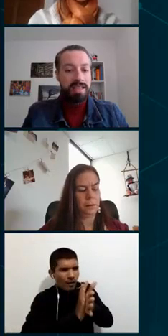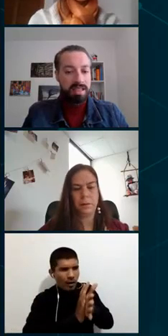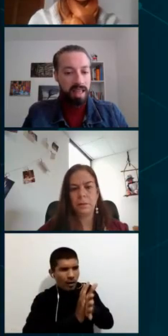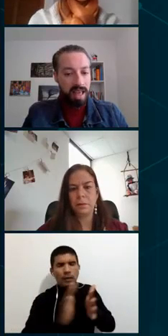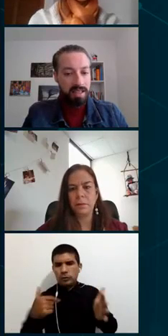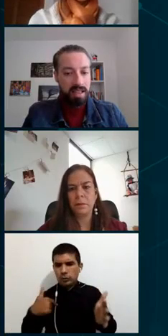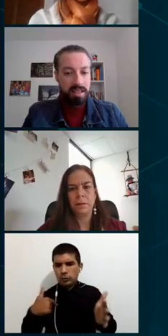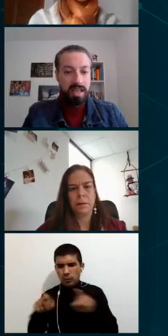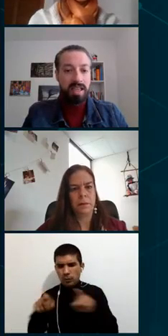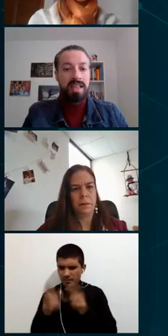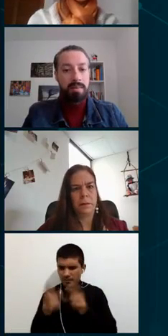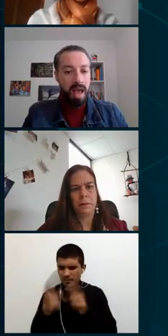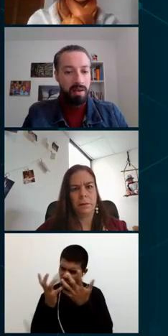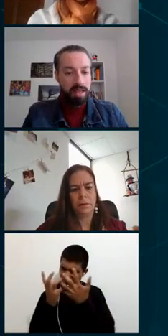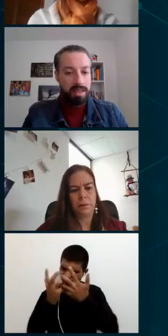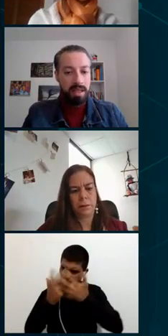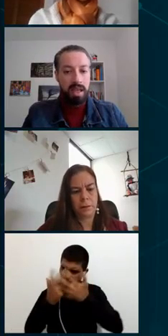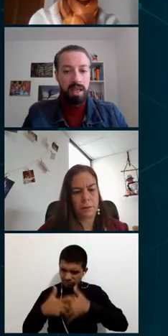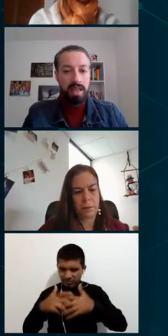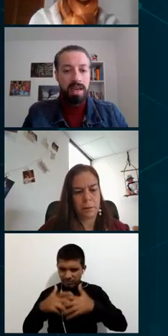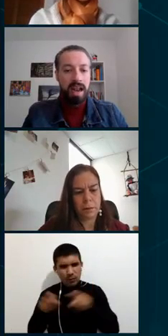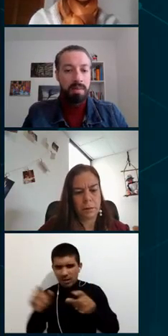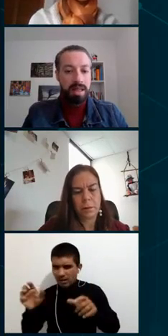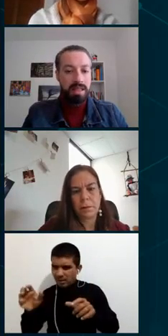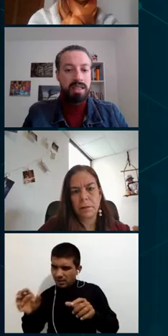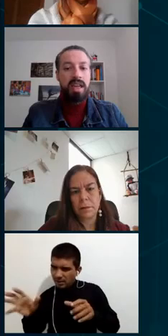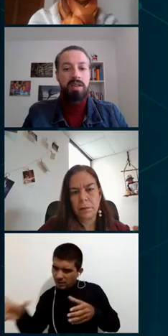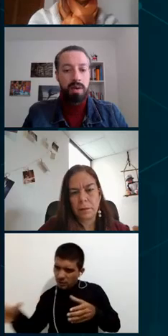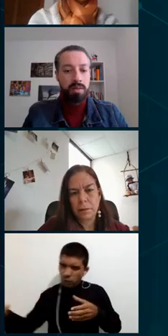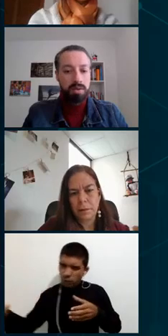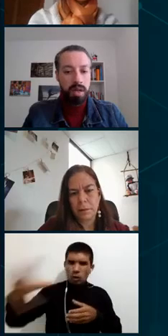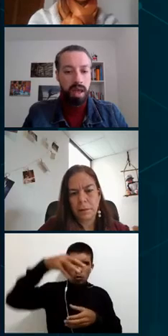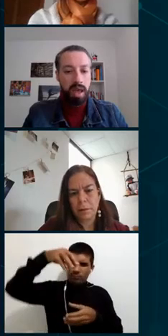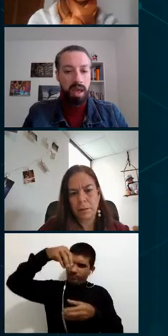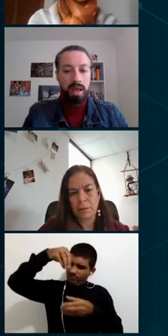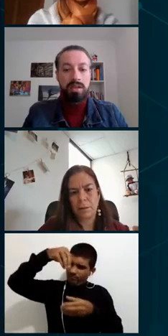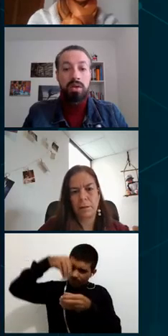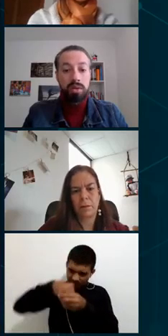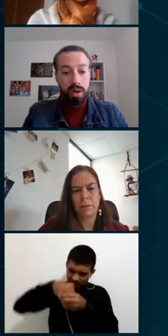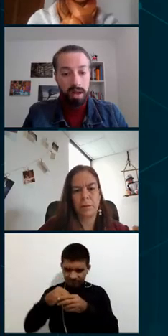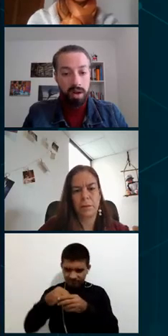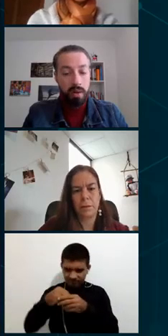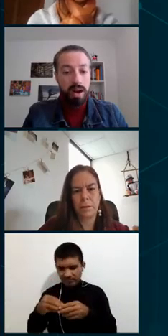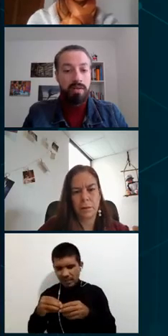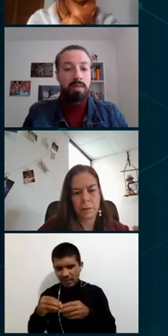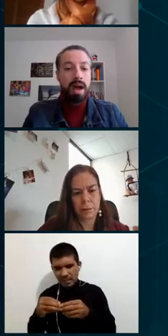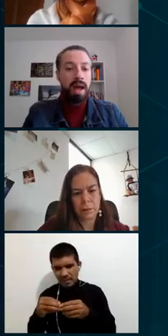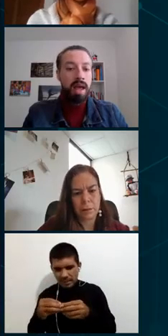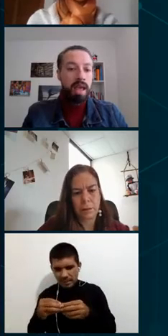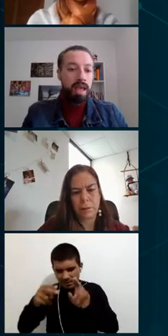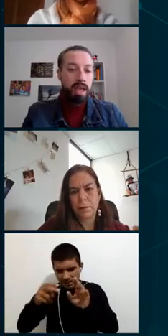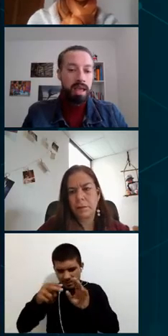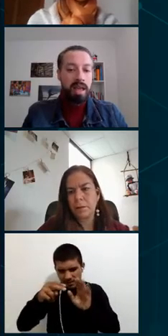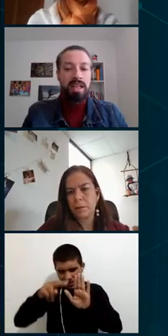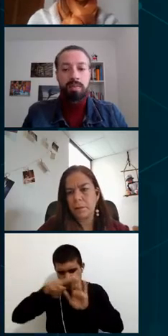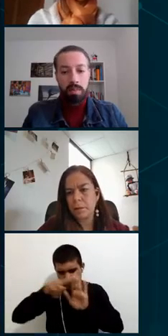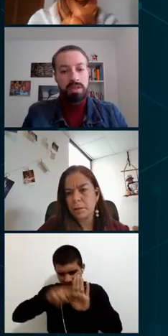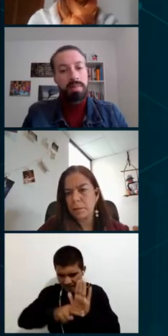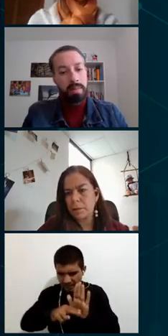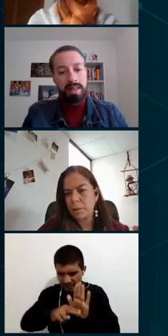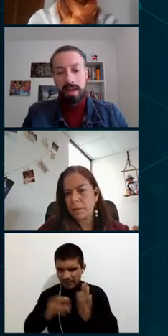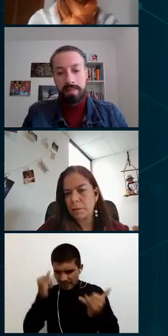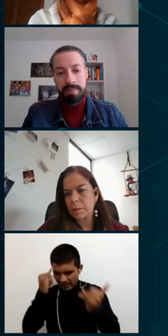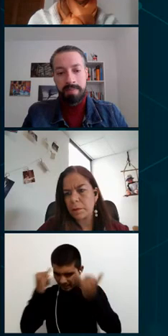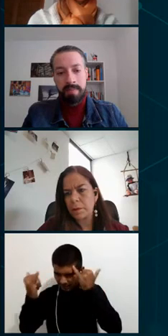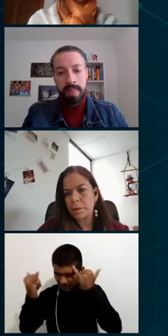cuidando de que esas ideas sí sean viables y realmente sí las podamos estructurar de una buena forma y las